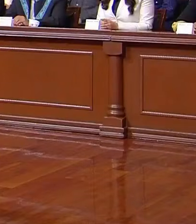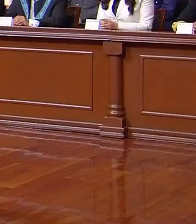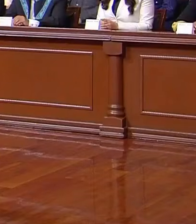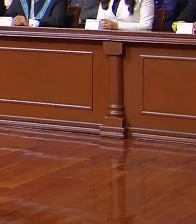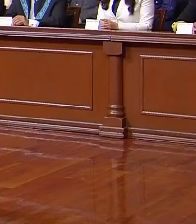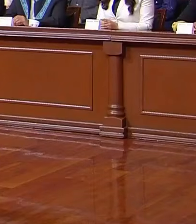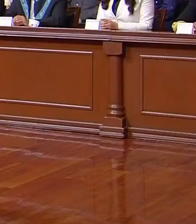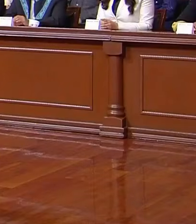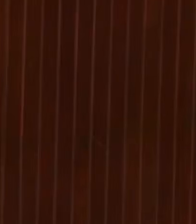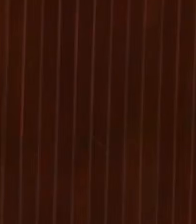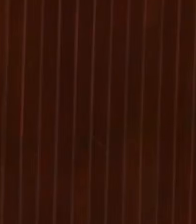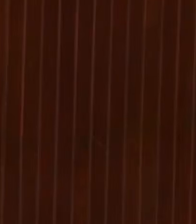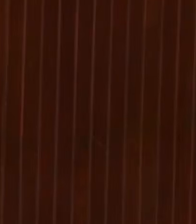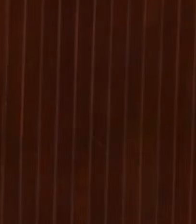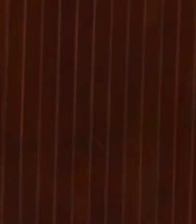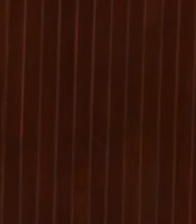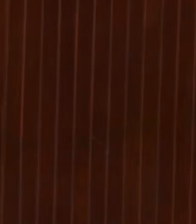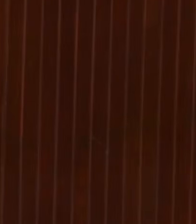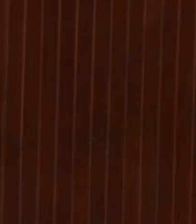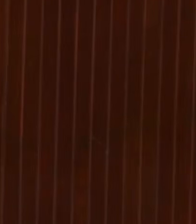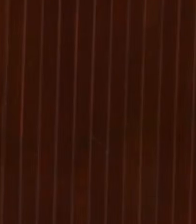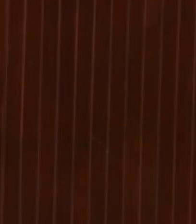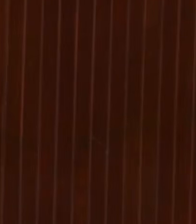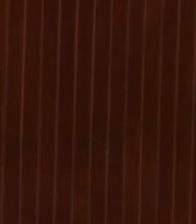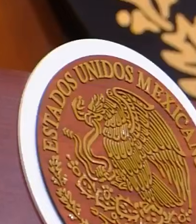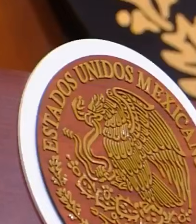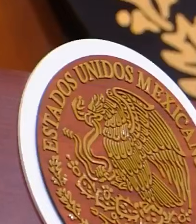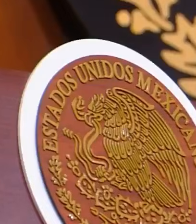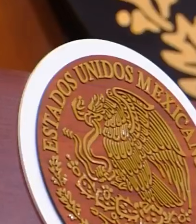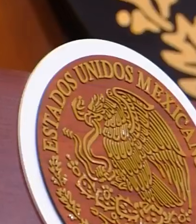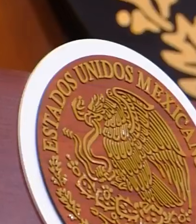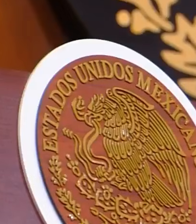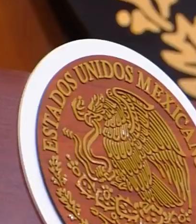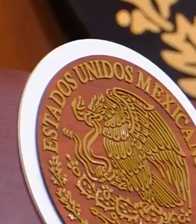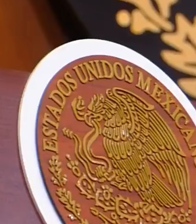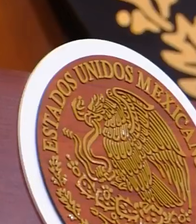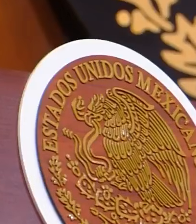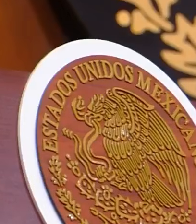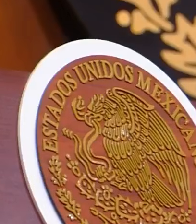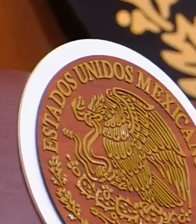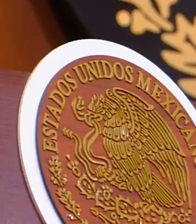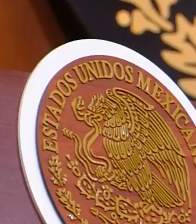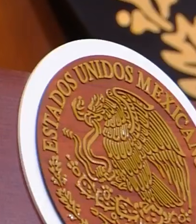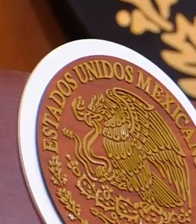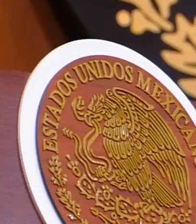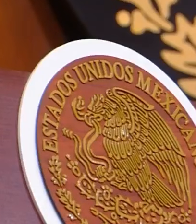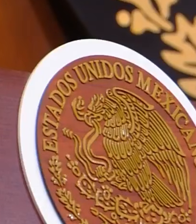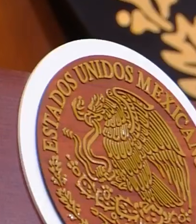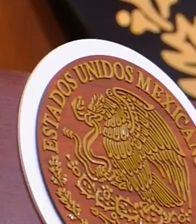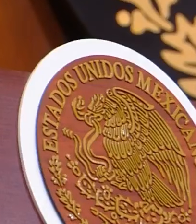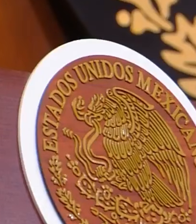su solidaridad hacia otros pueblos, sin su amor por la justicia y por la verdadera